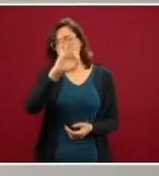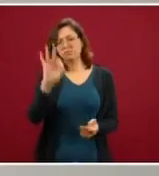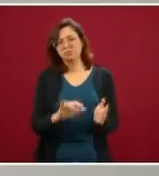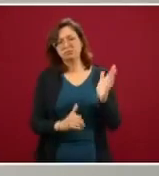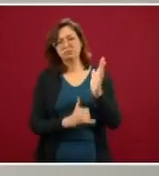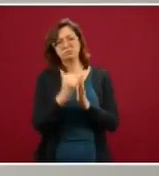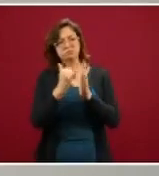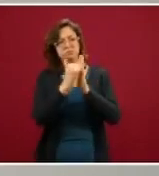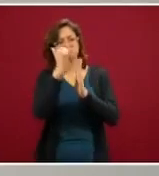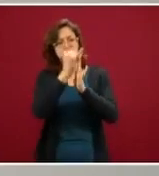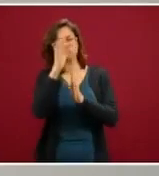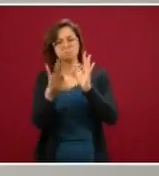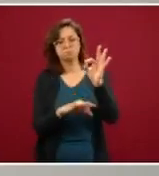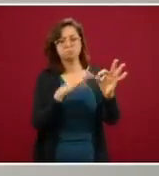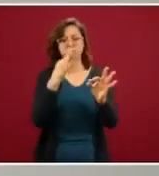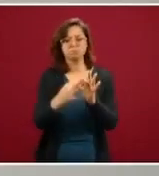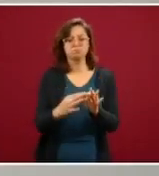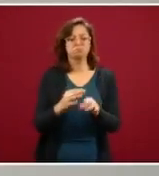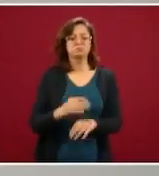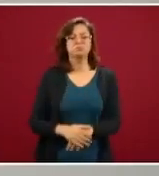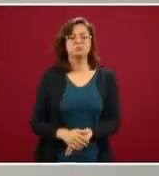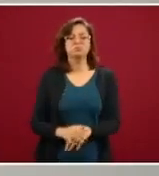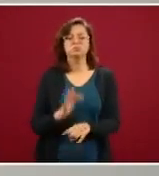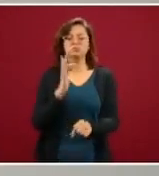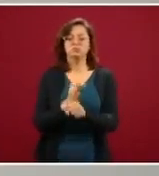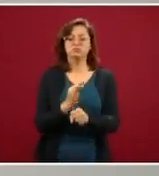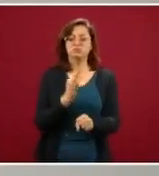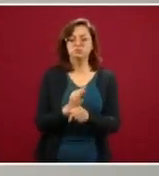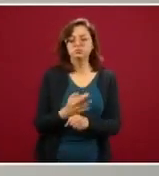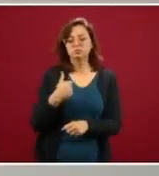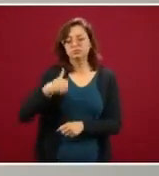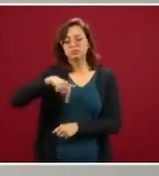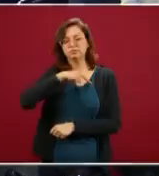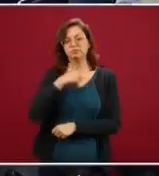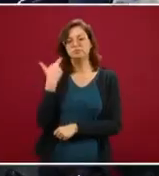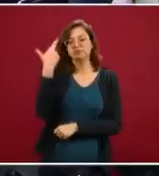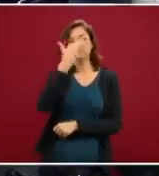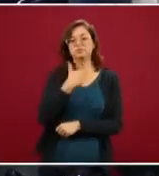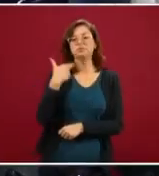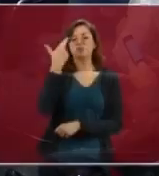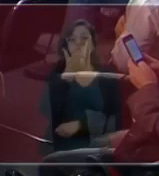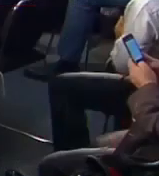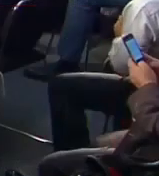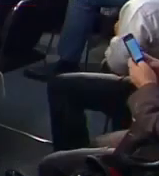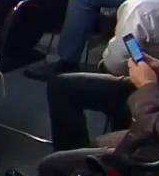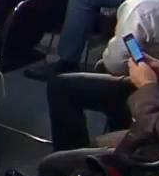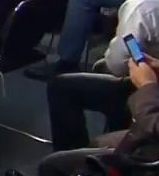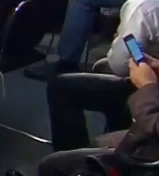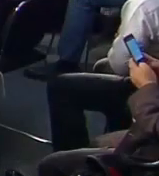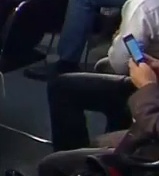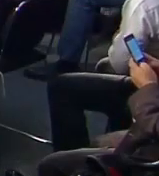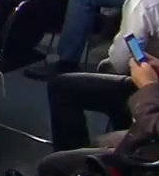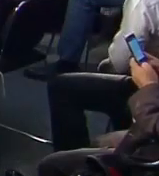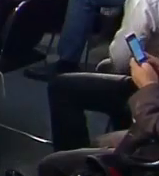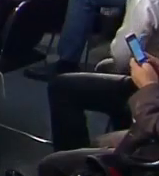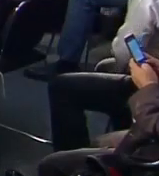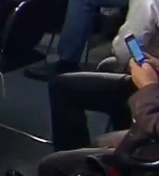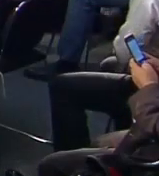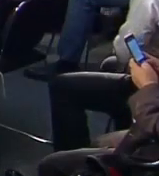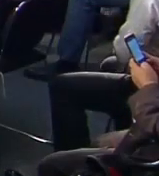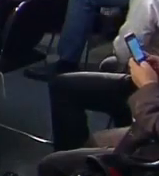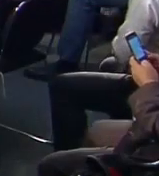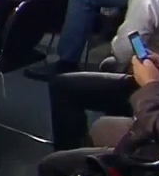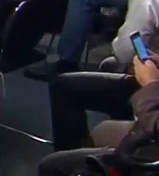de construcción. En este momento lo que estamos evaluando con el área médica es hacerlo un hospital donde tengamos